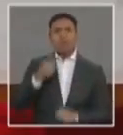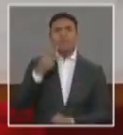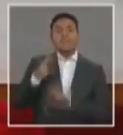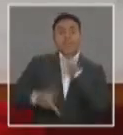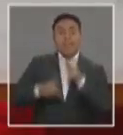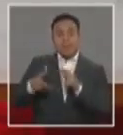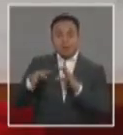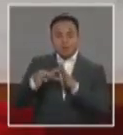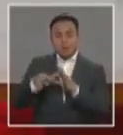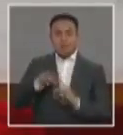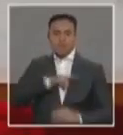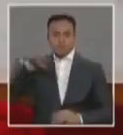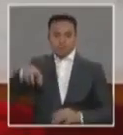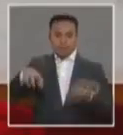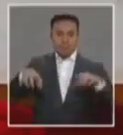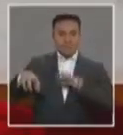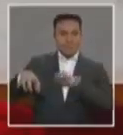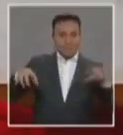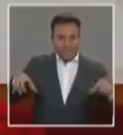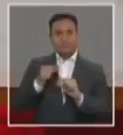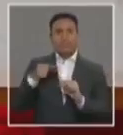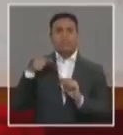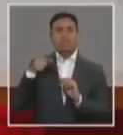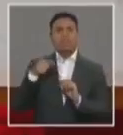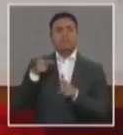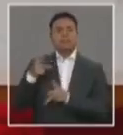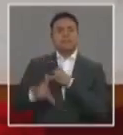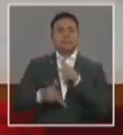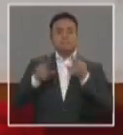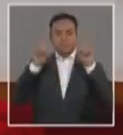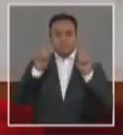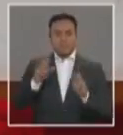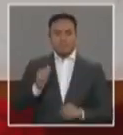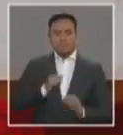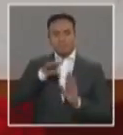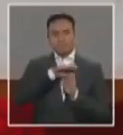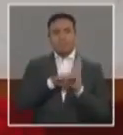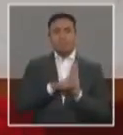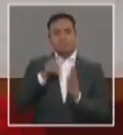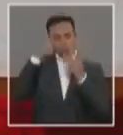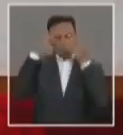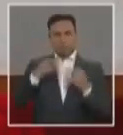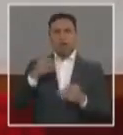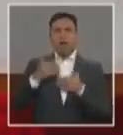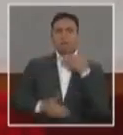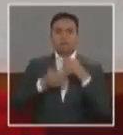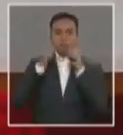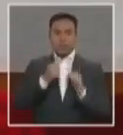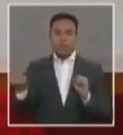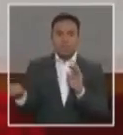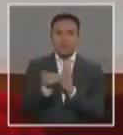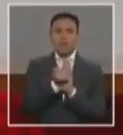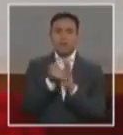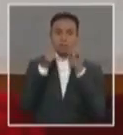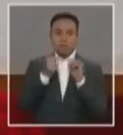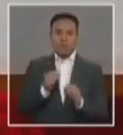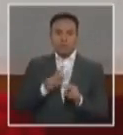propia la gestión del gobierno dónde se trancan Dónde dónde se se se